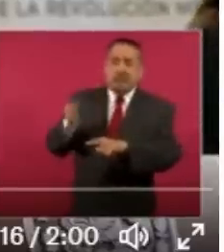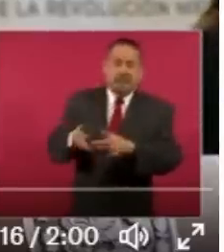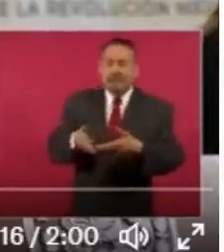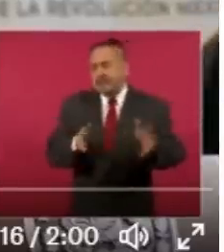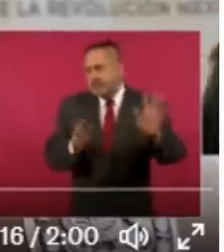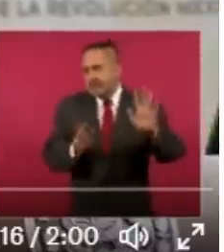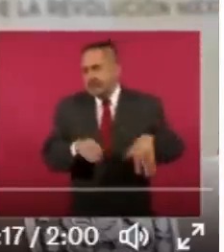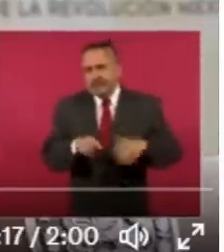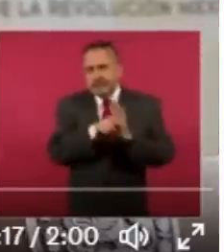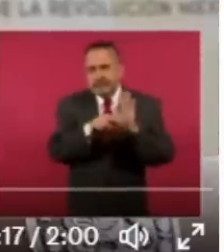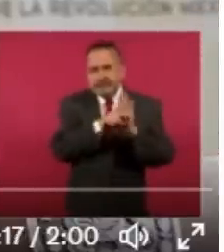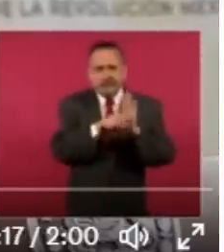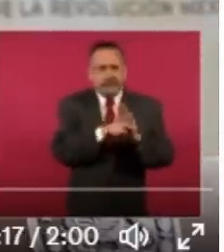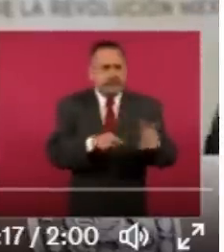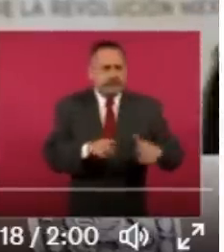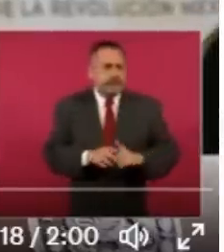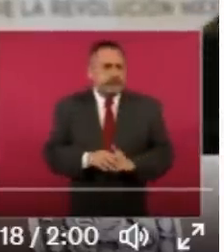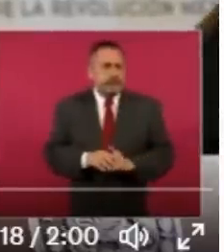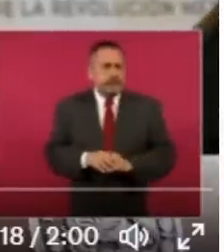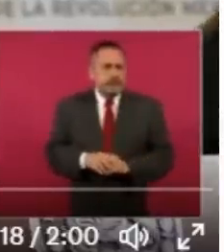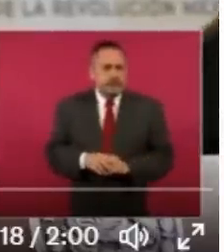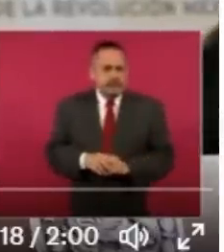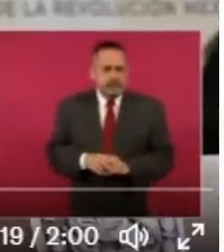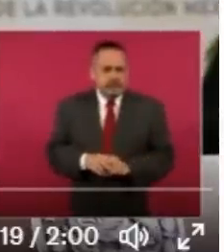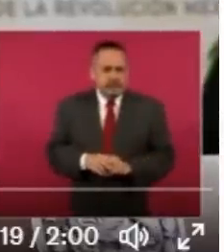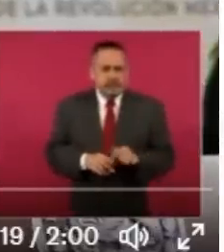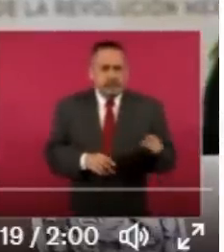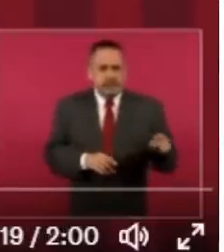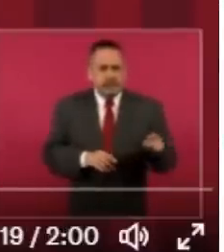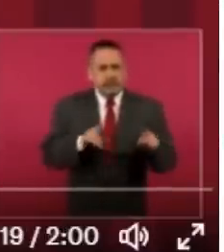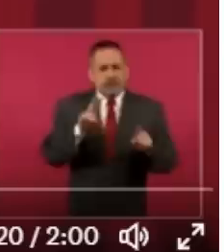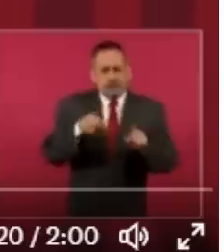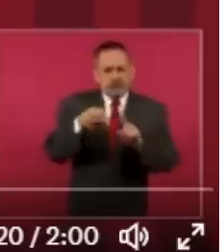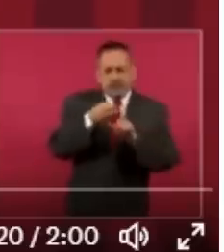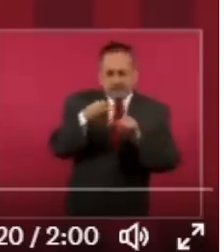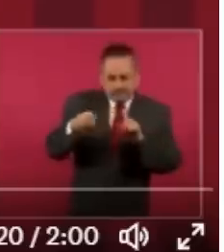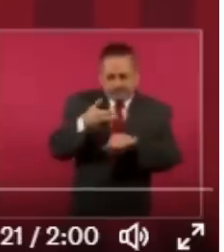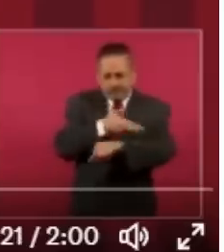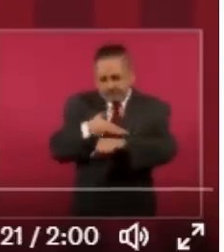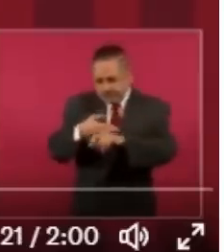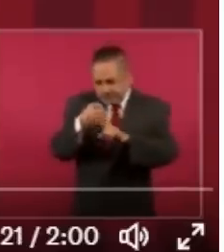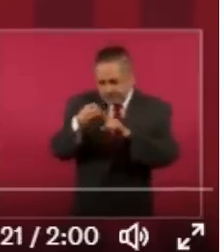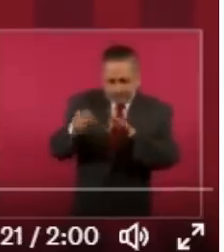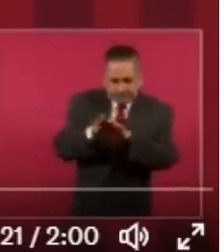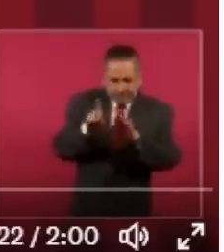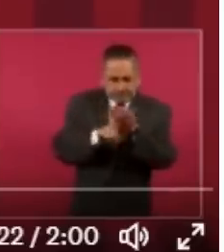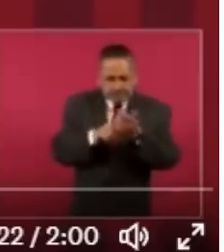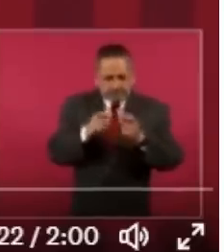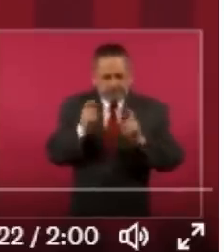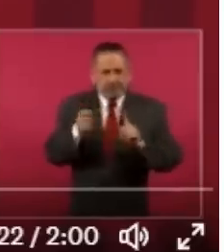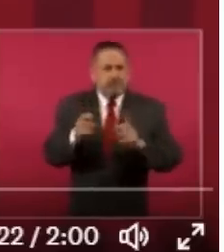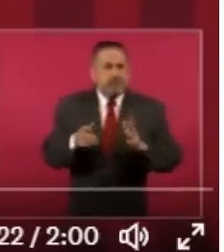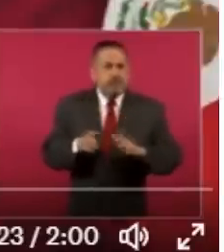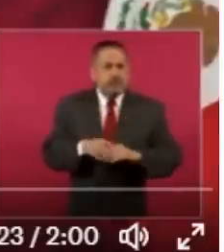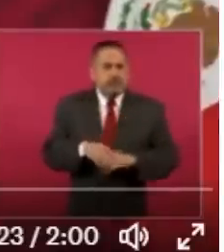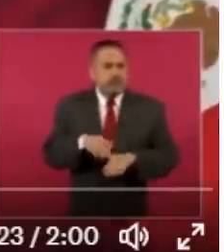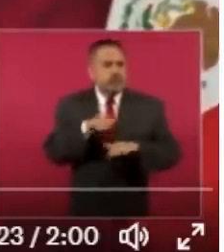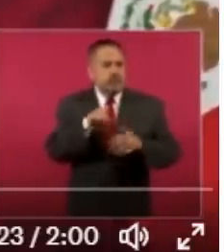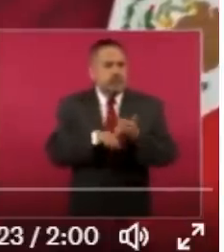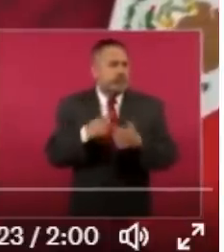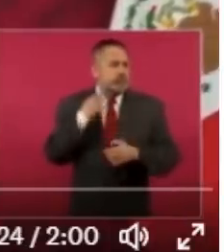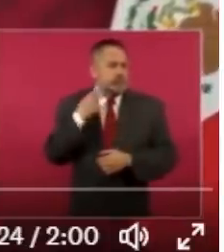Este Entonces porque no es un asunto de logística es un asunto